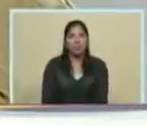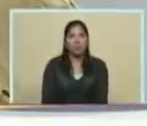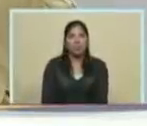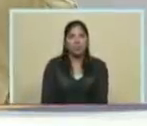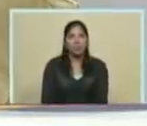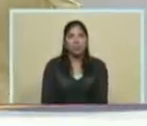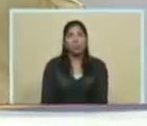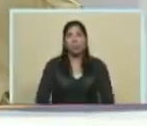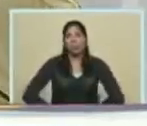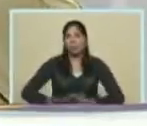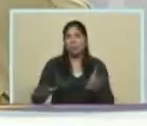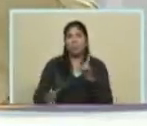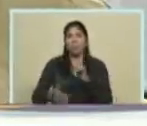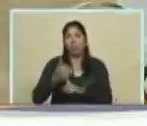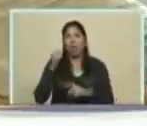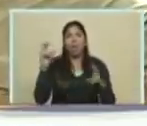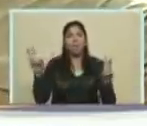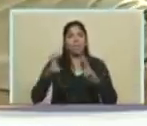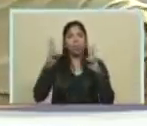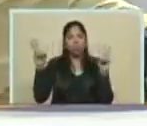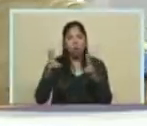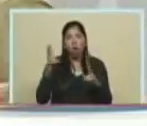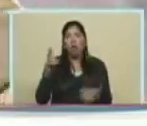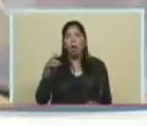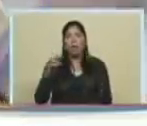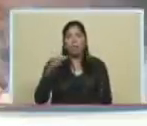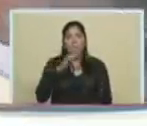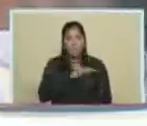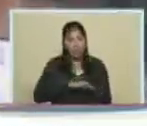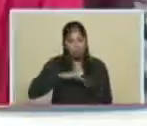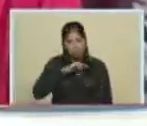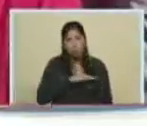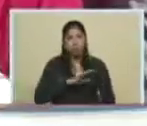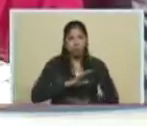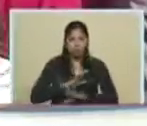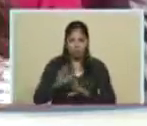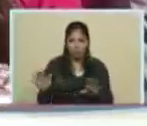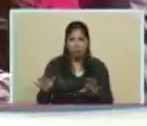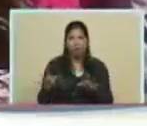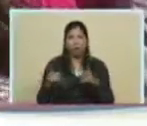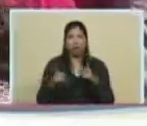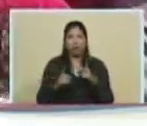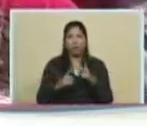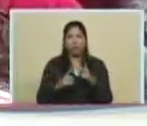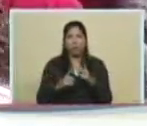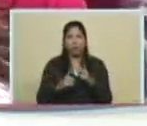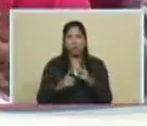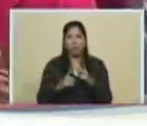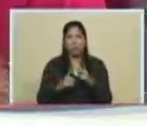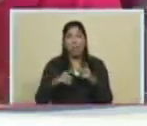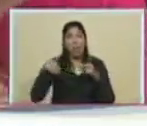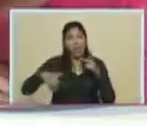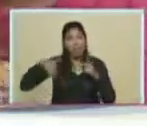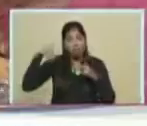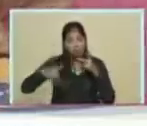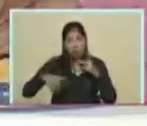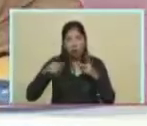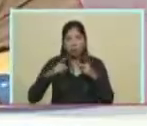así como hemos logrado la victoria social con las misiones, así como logramos las victorias